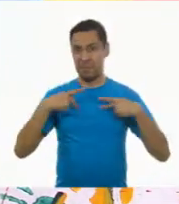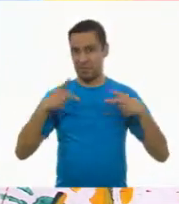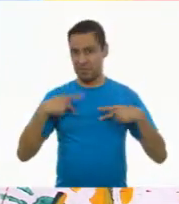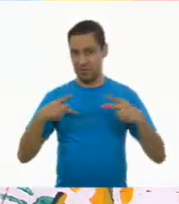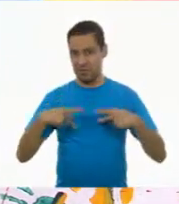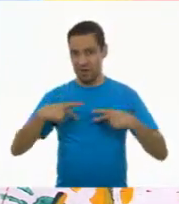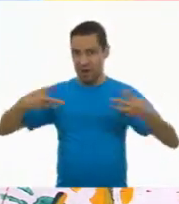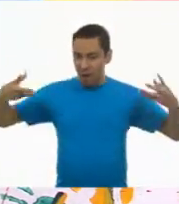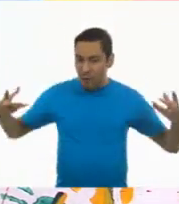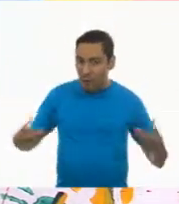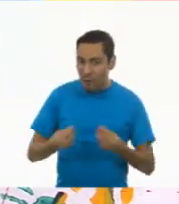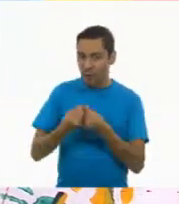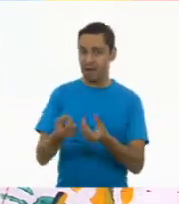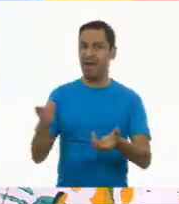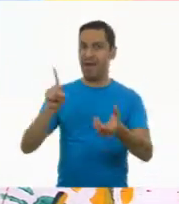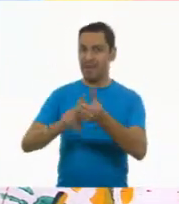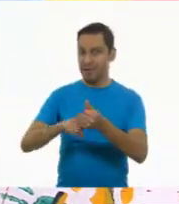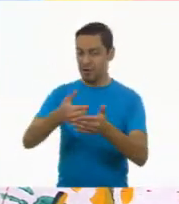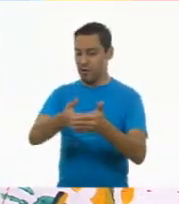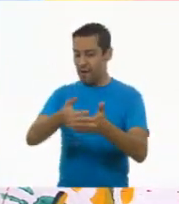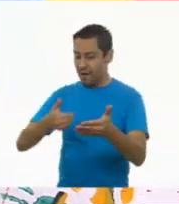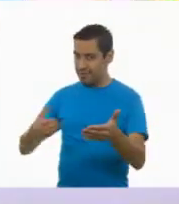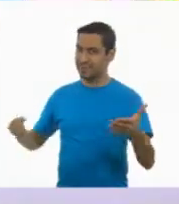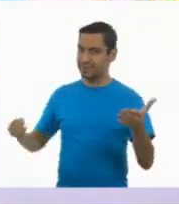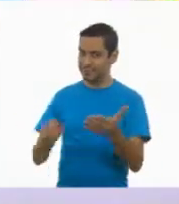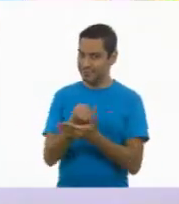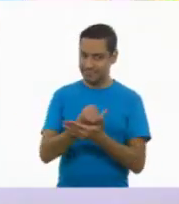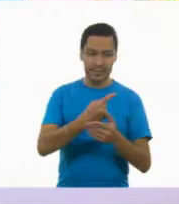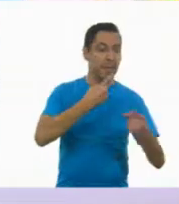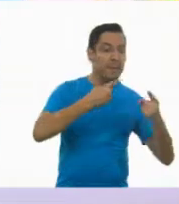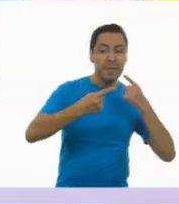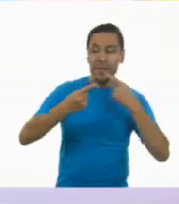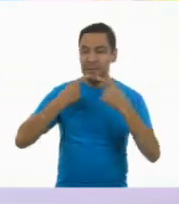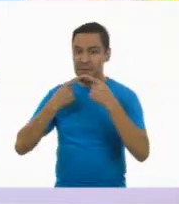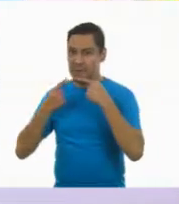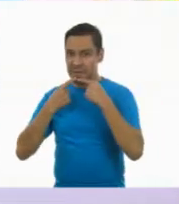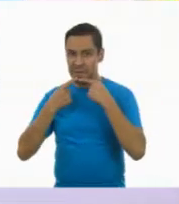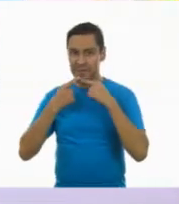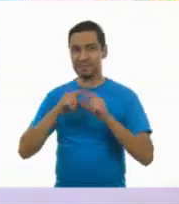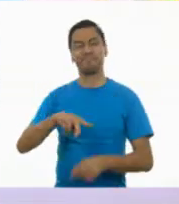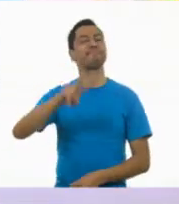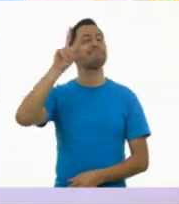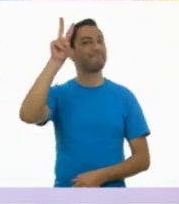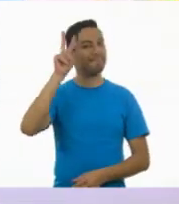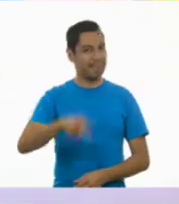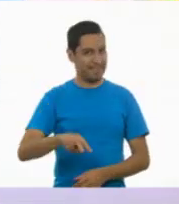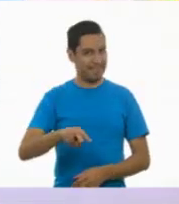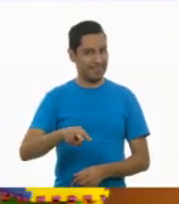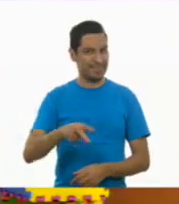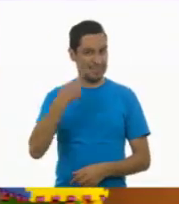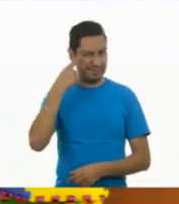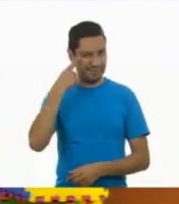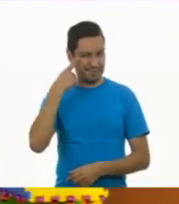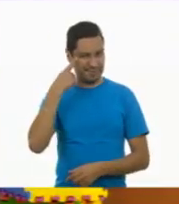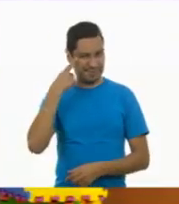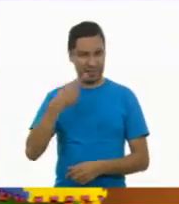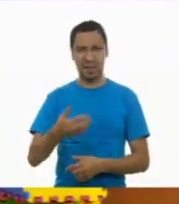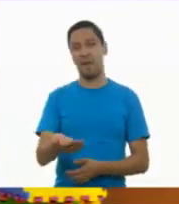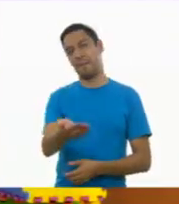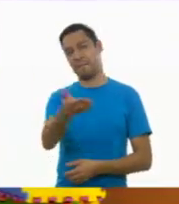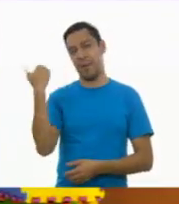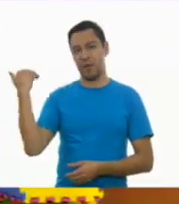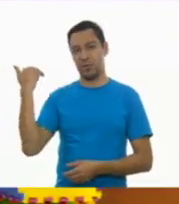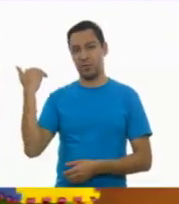que intervienen en la toma de decisiones. Así es. Y para comprender mejor lo antes expuesto, vamos